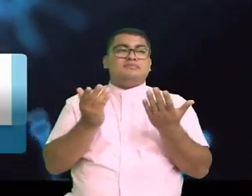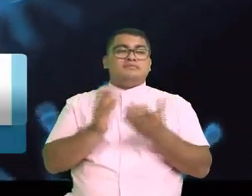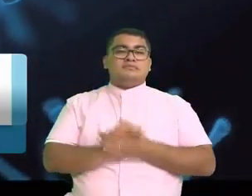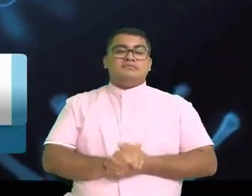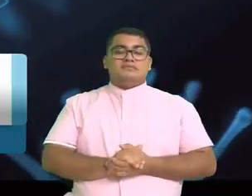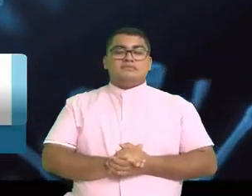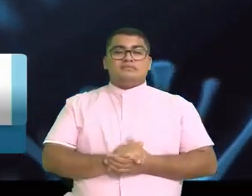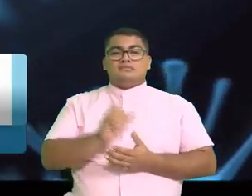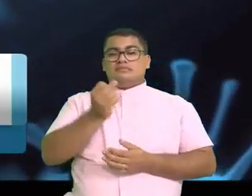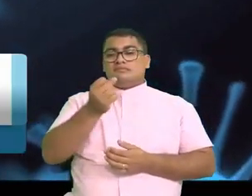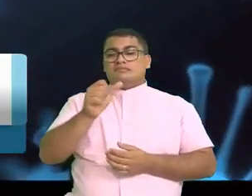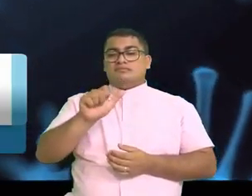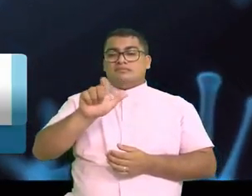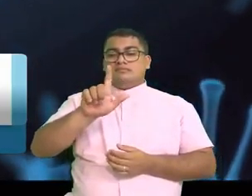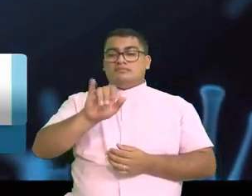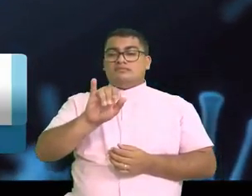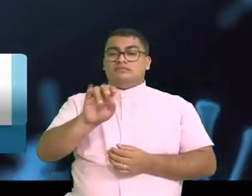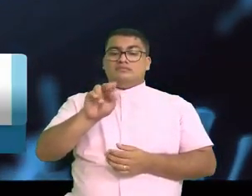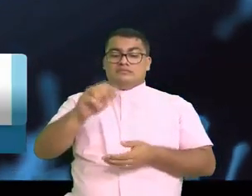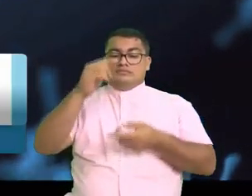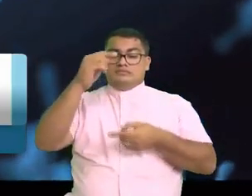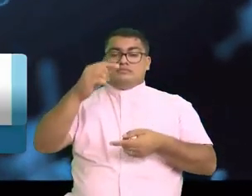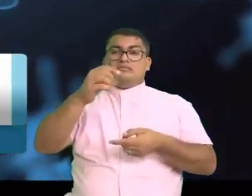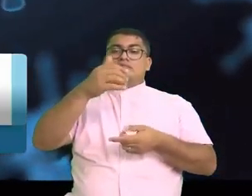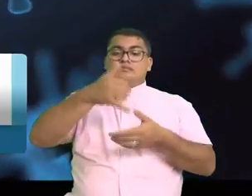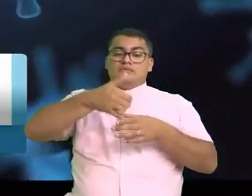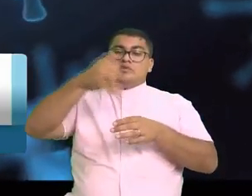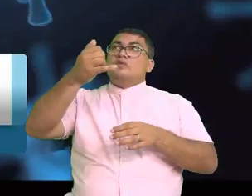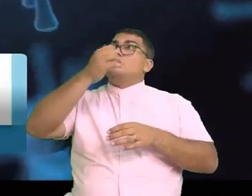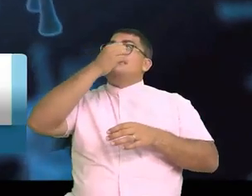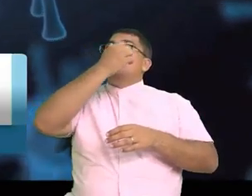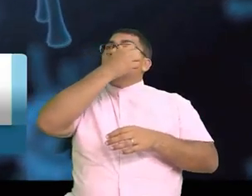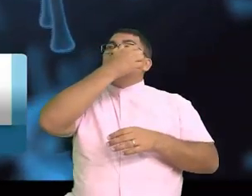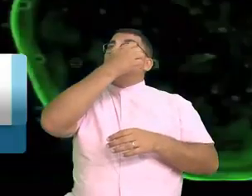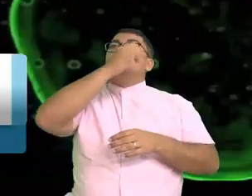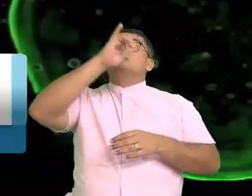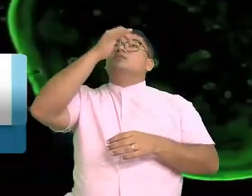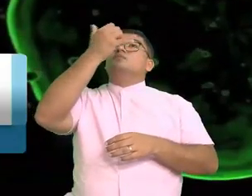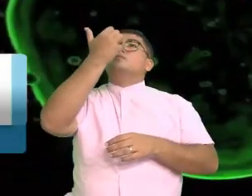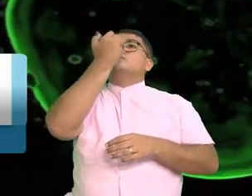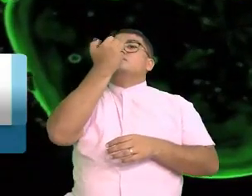con solución salina? ¿Cómo sería el mecanismo para la sustracción?